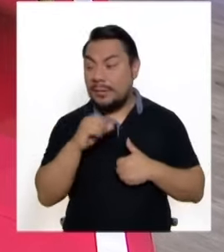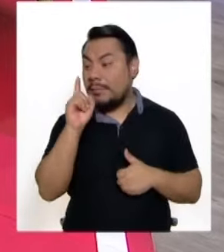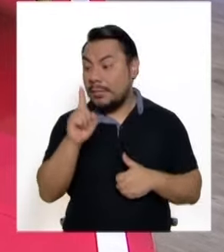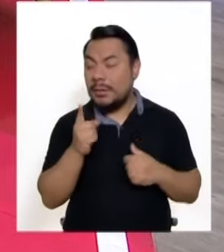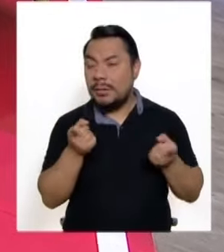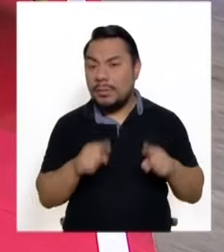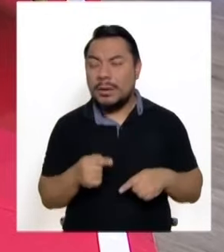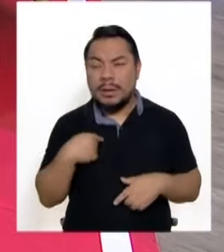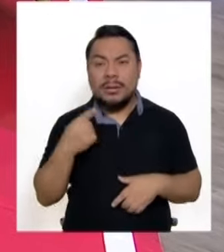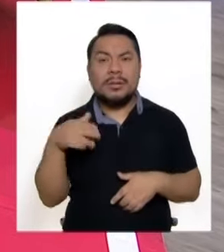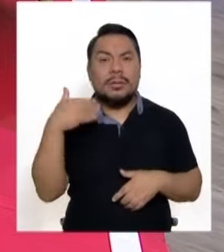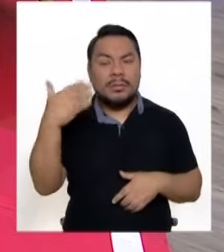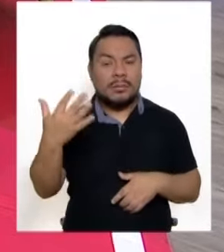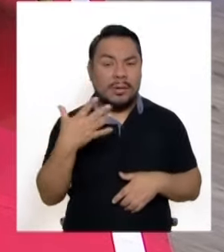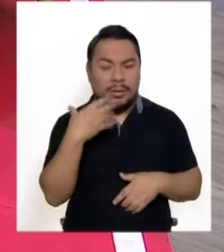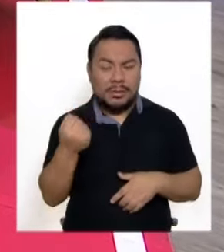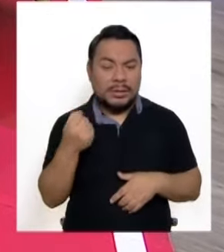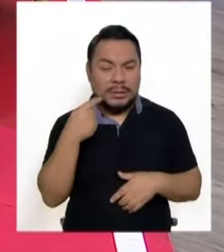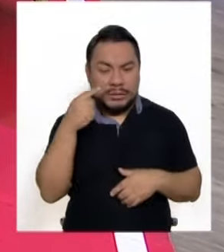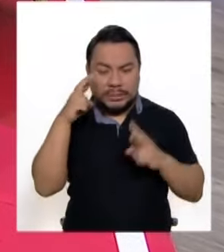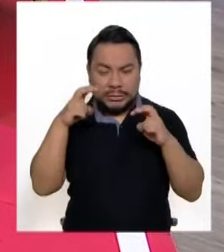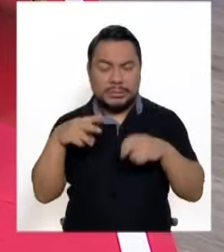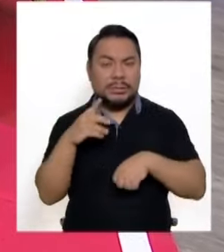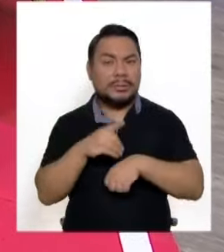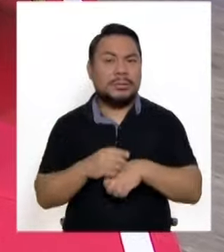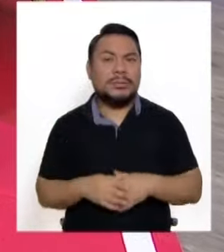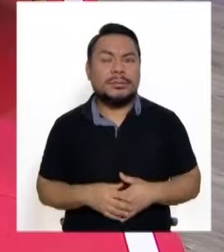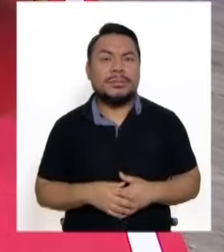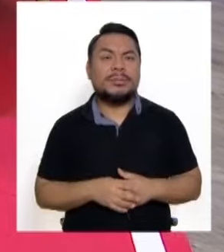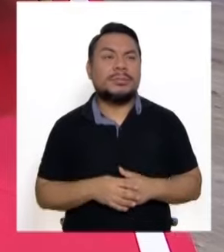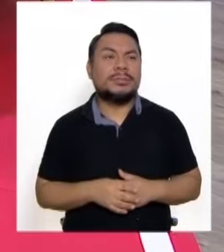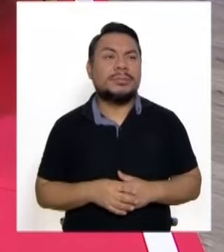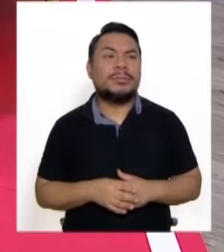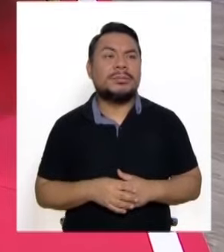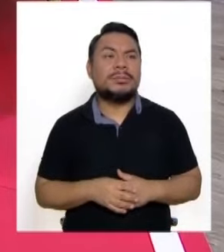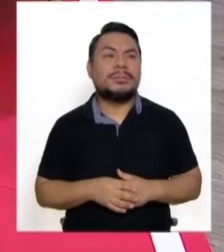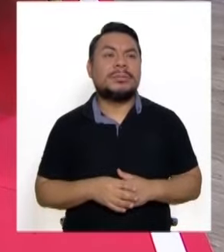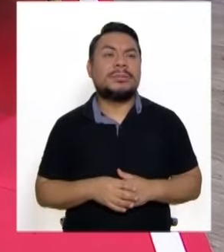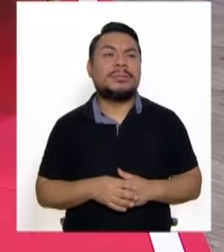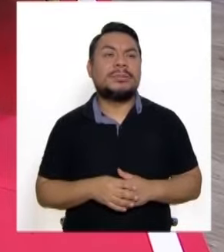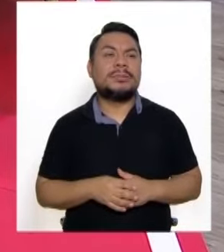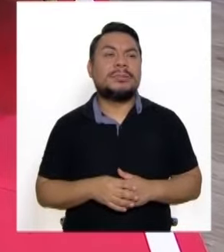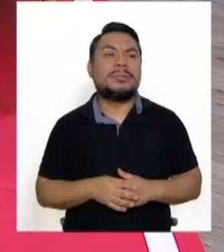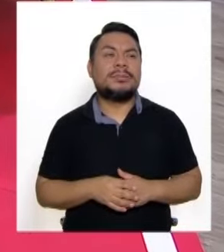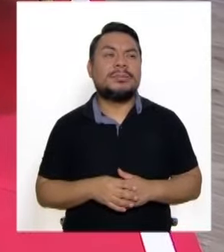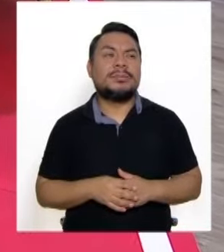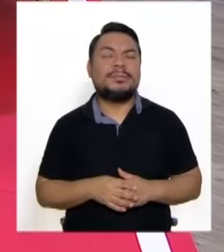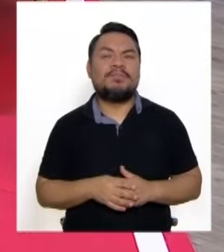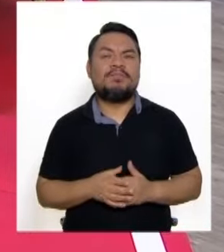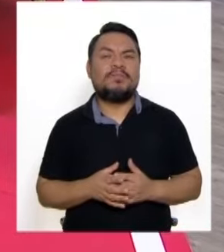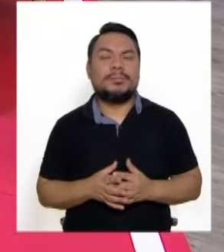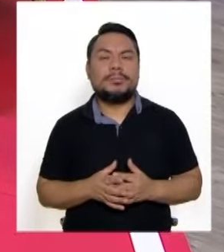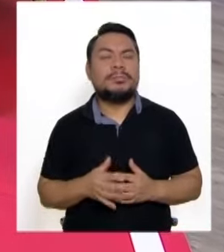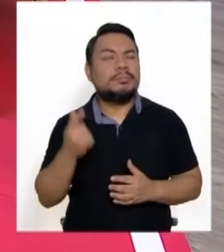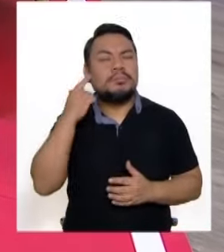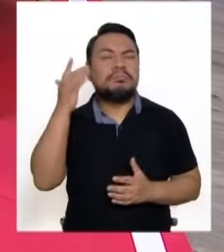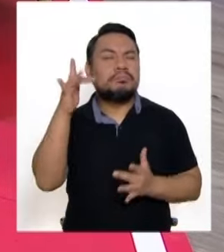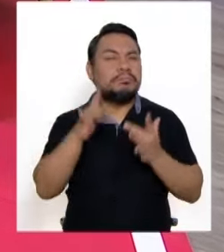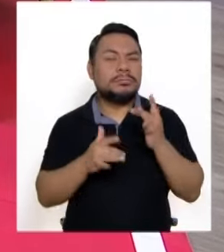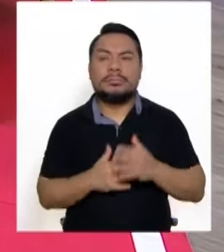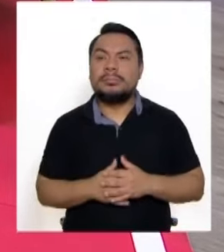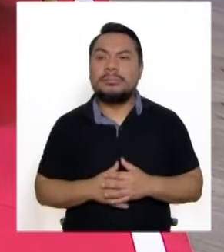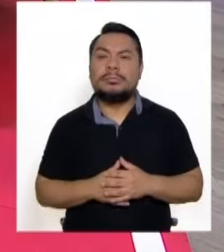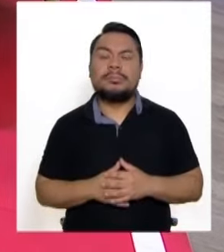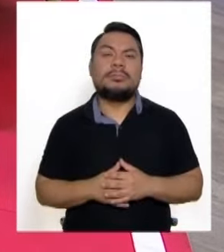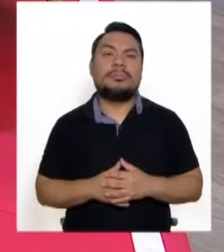me sacaron, pues lamentablemente, porque el doctor dijo que así tenía que ser todo, y prácticamente ya no